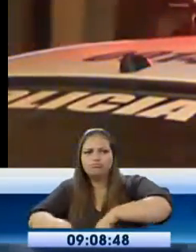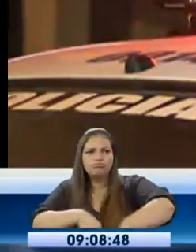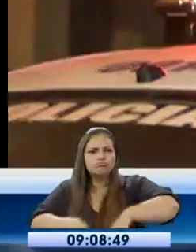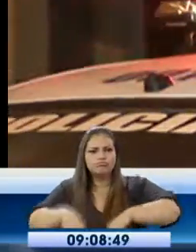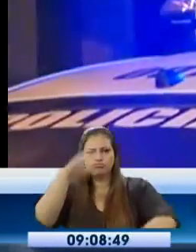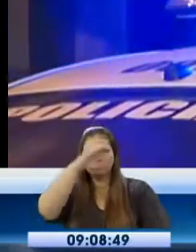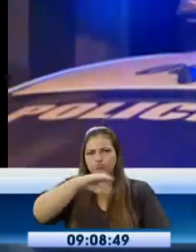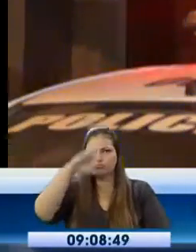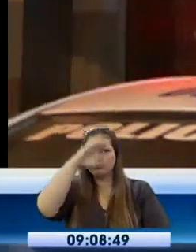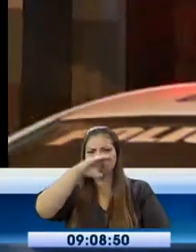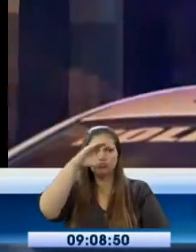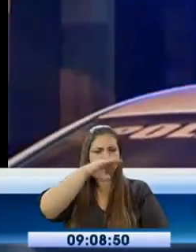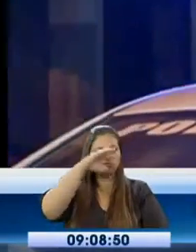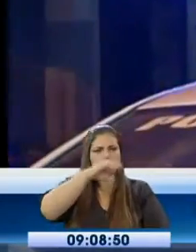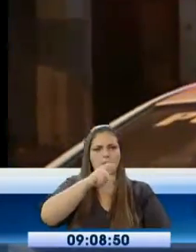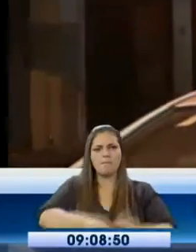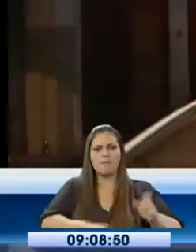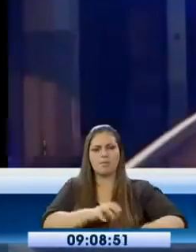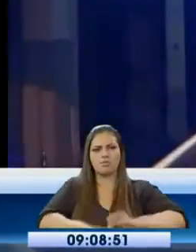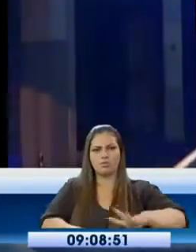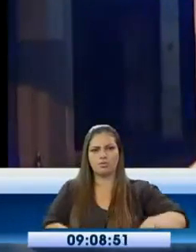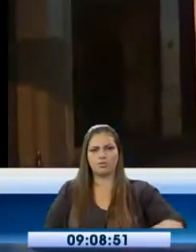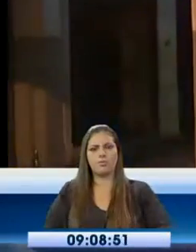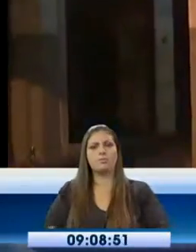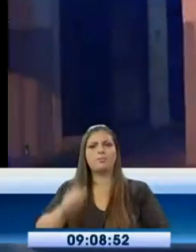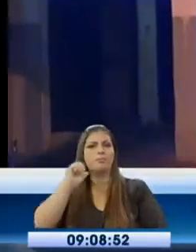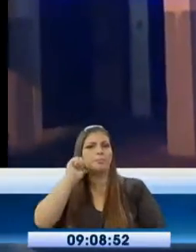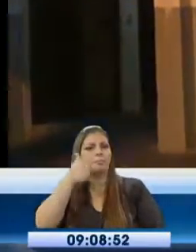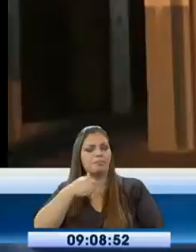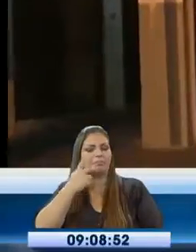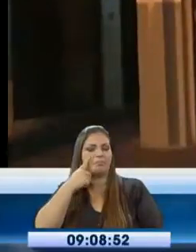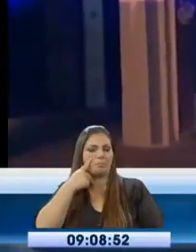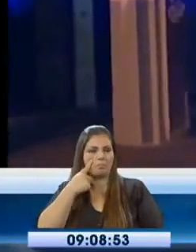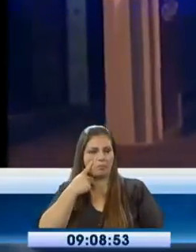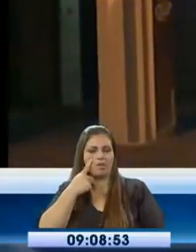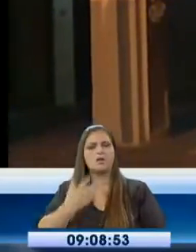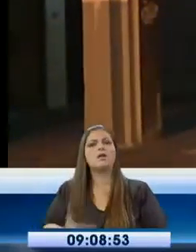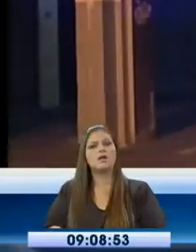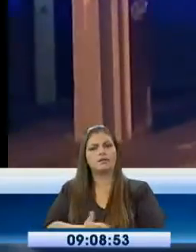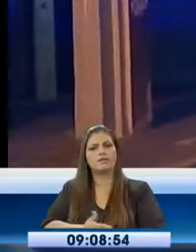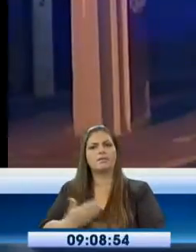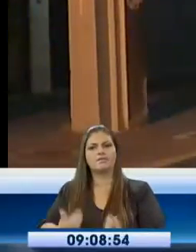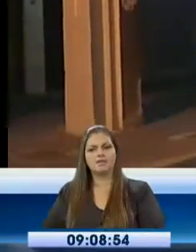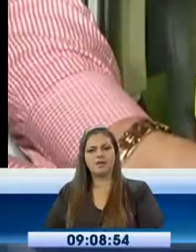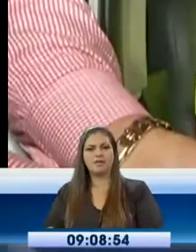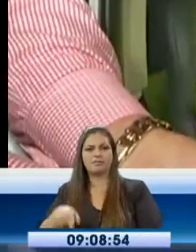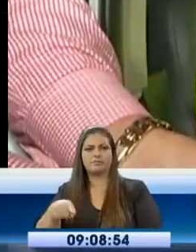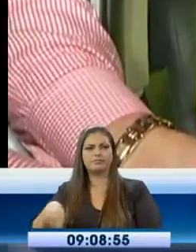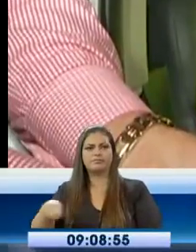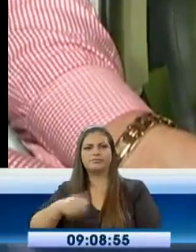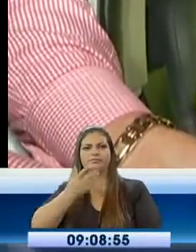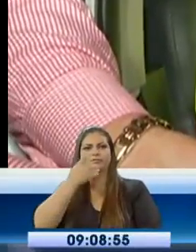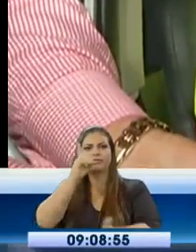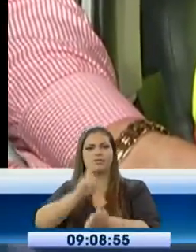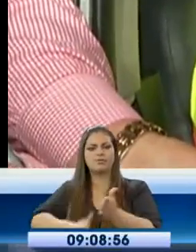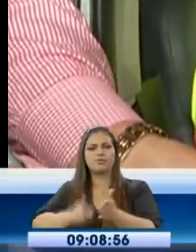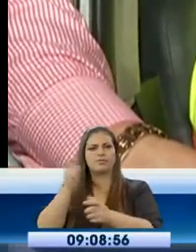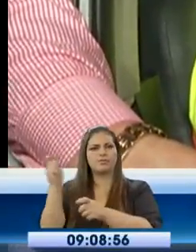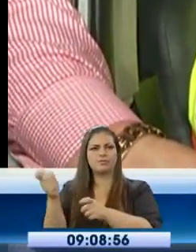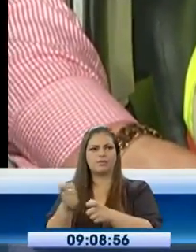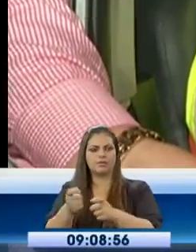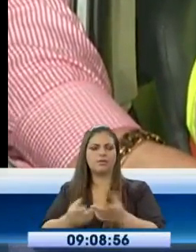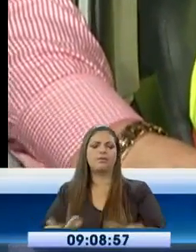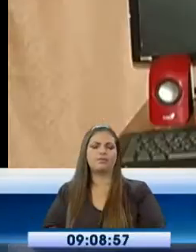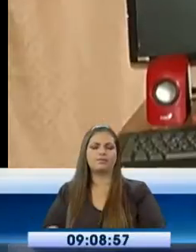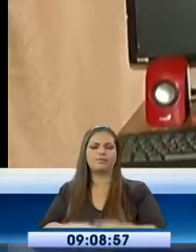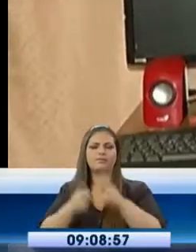Ya se le procedió a que deponga la denuncia y posterior a las investigaciones se dará a